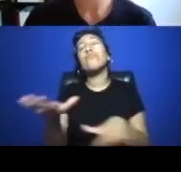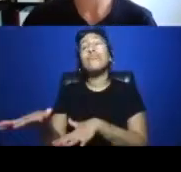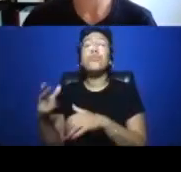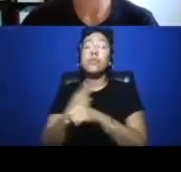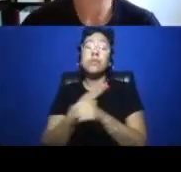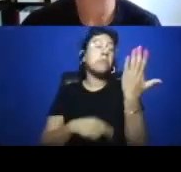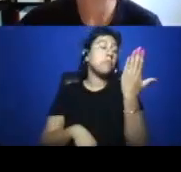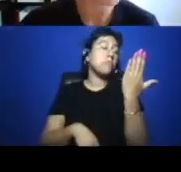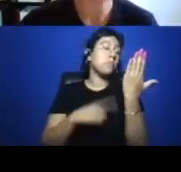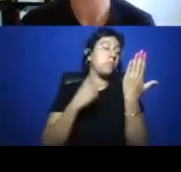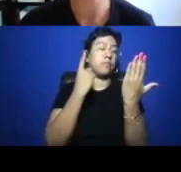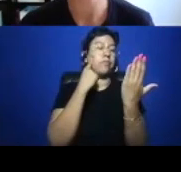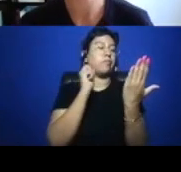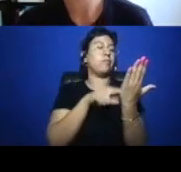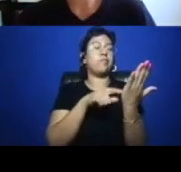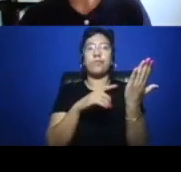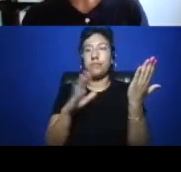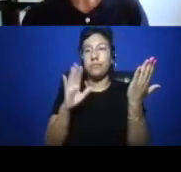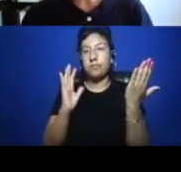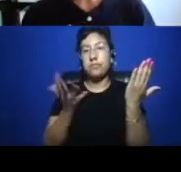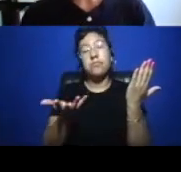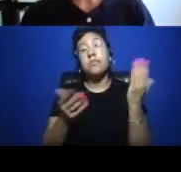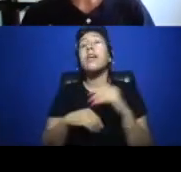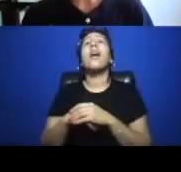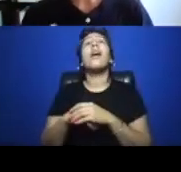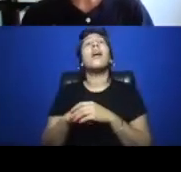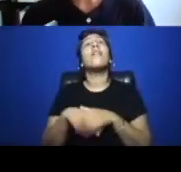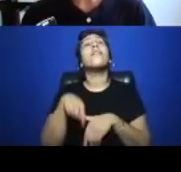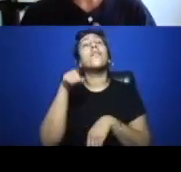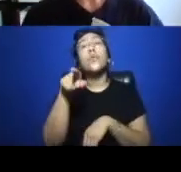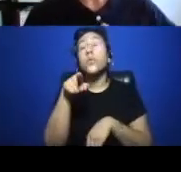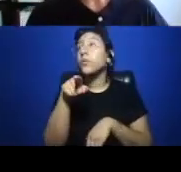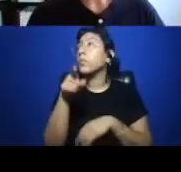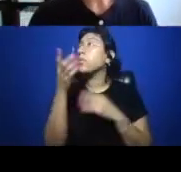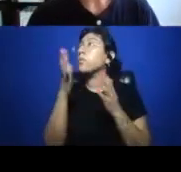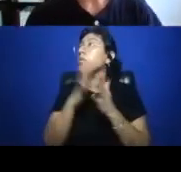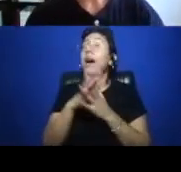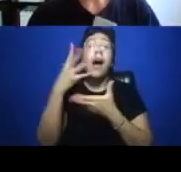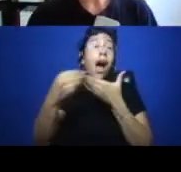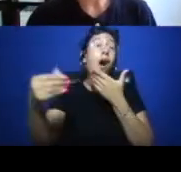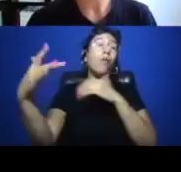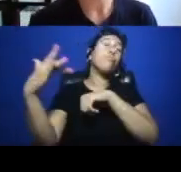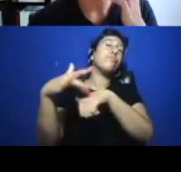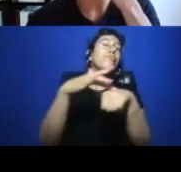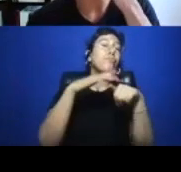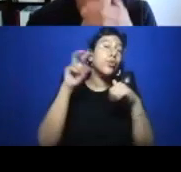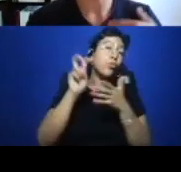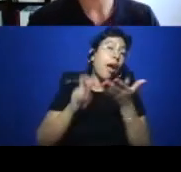solamente usando tu aparato, pues debe estar bien para como un second factor. Pero si es una persona que